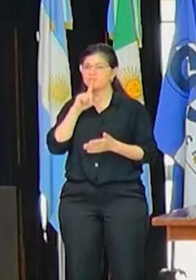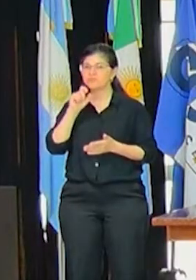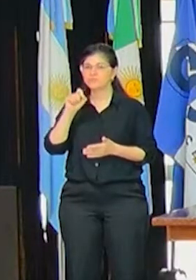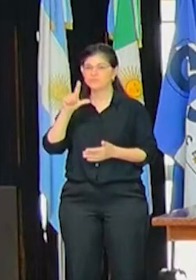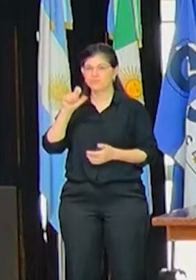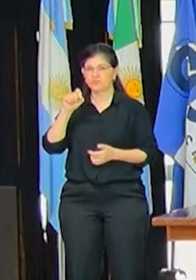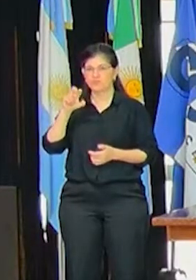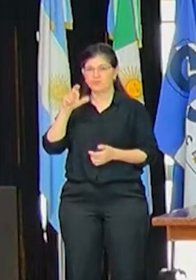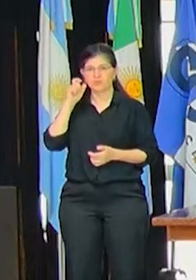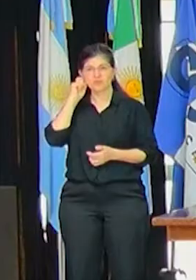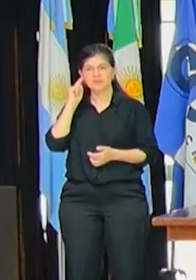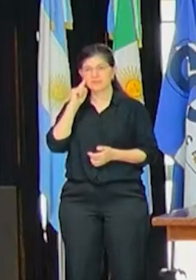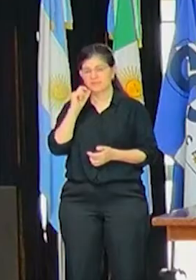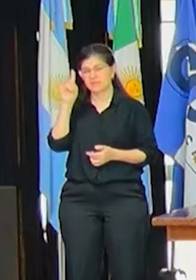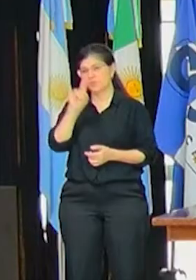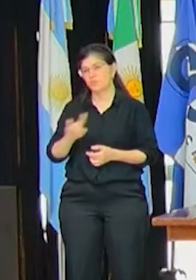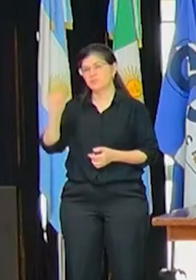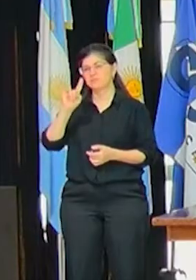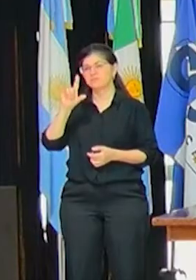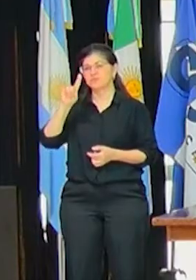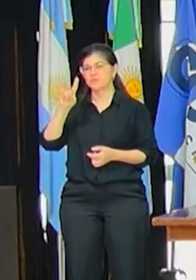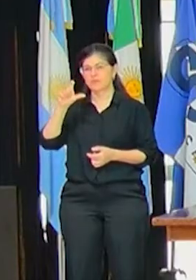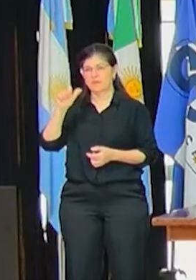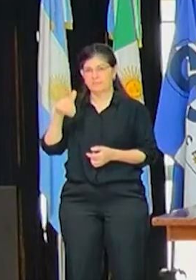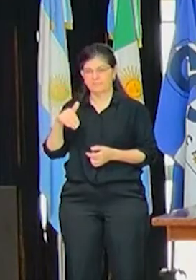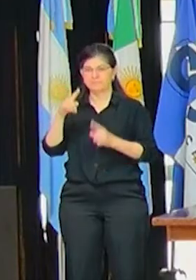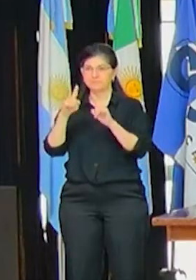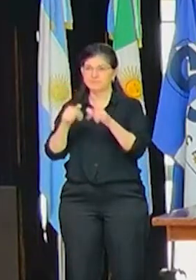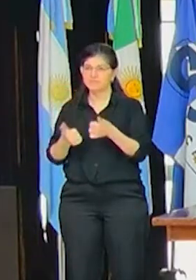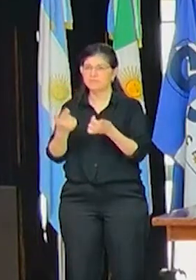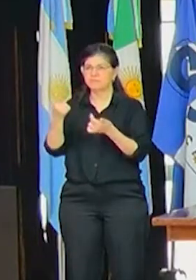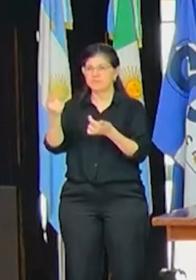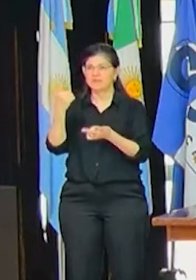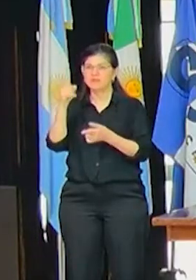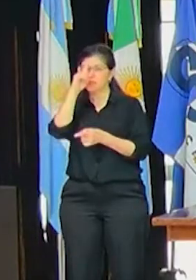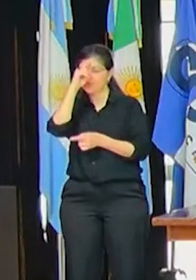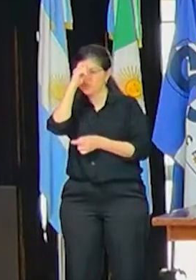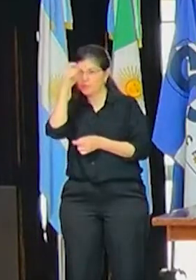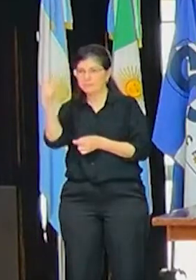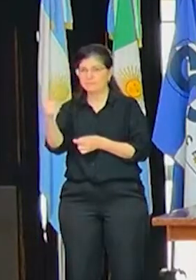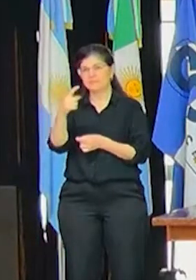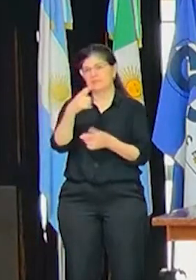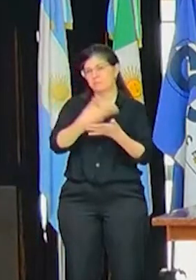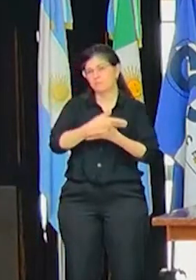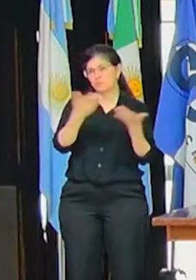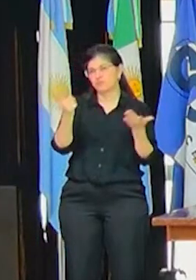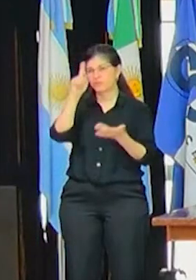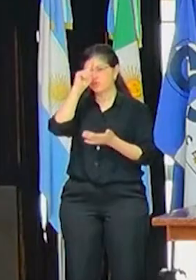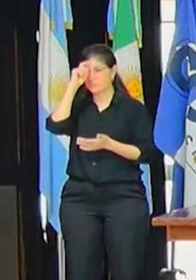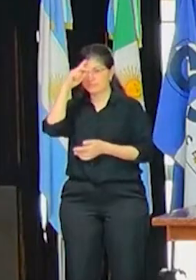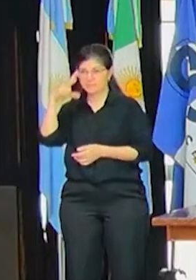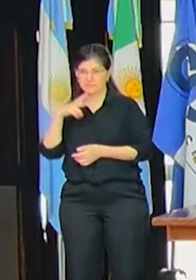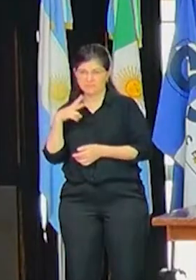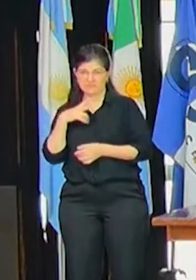UCAM. Trabajó en consultorios externos del Hospital Nuestra Señora de Fátima y en su consultorio privado. Ana,